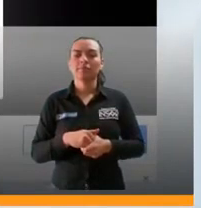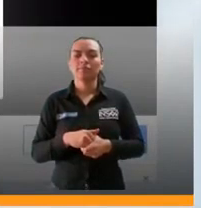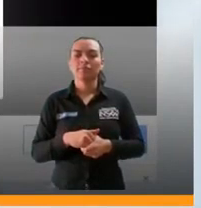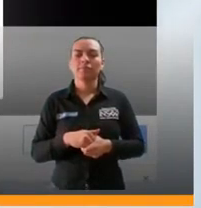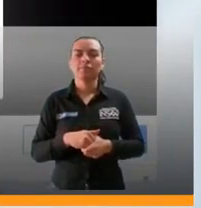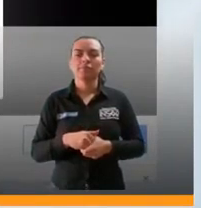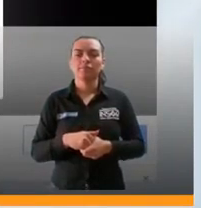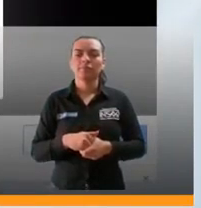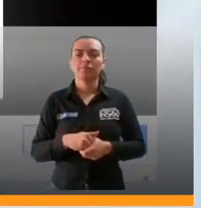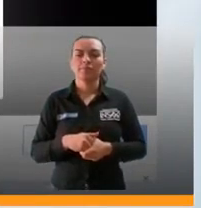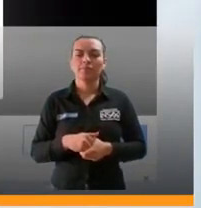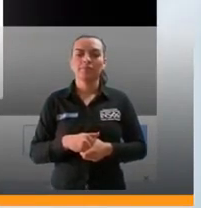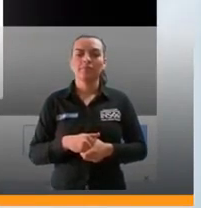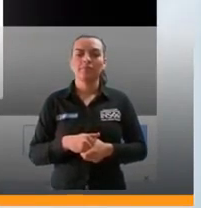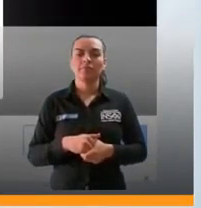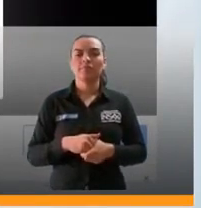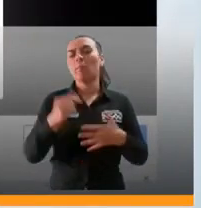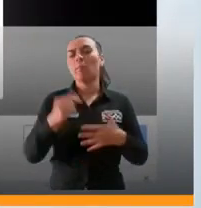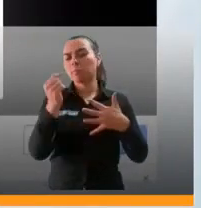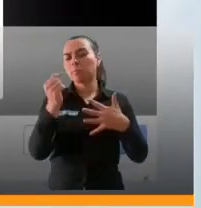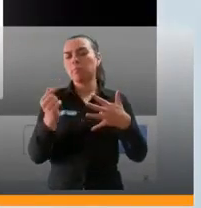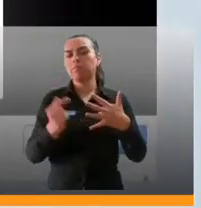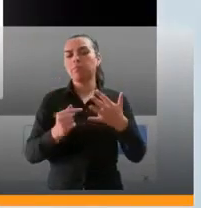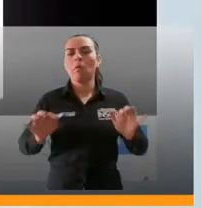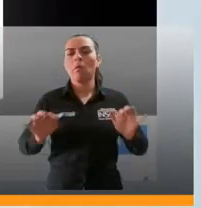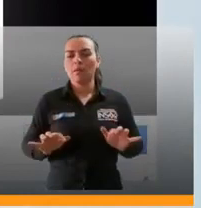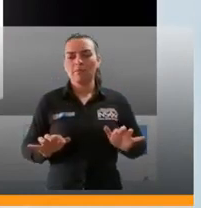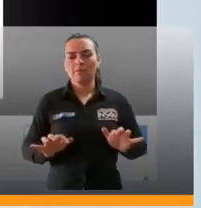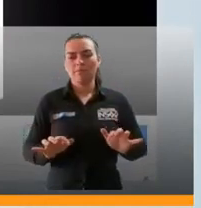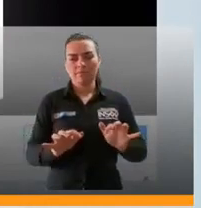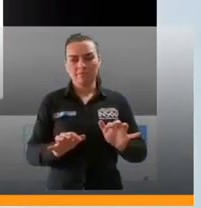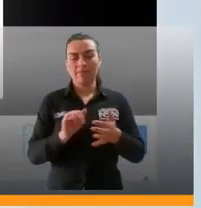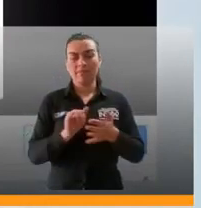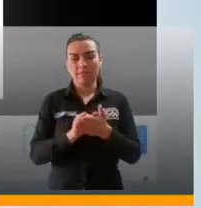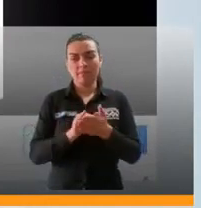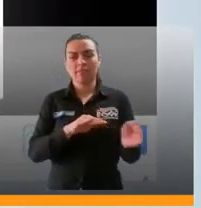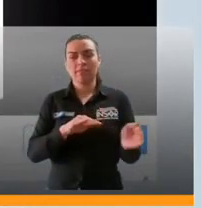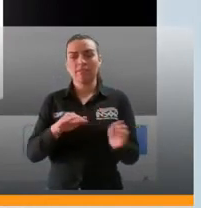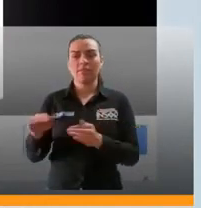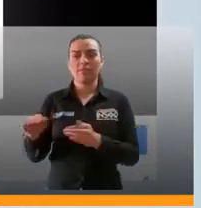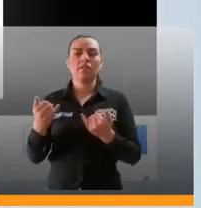diferentes actividades que tenemos para proyectar, voy con otra pregunta